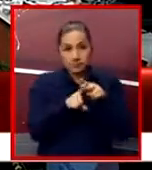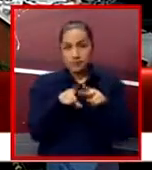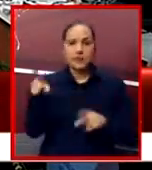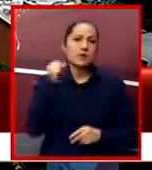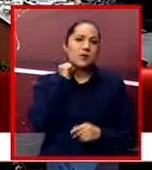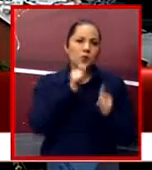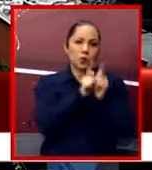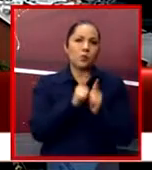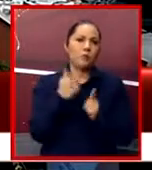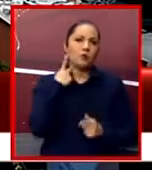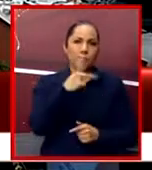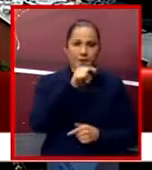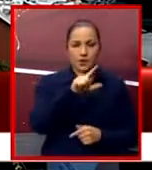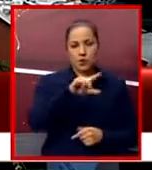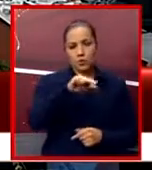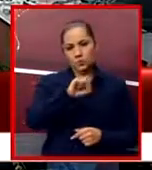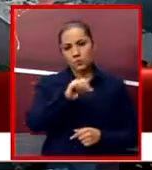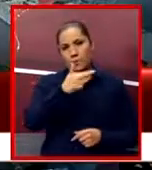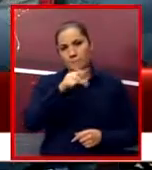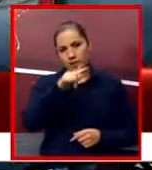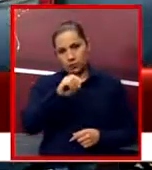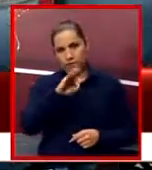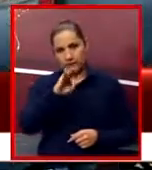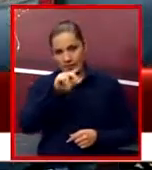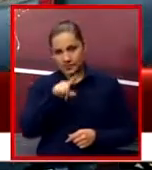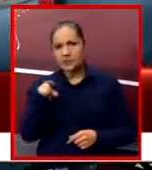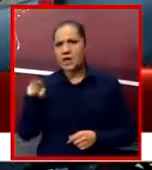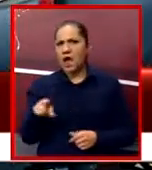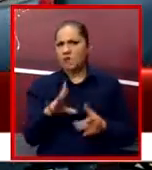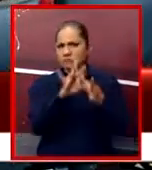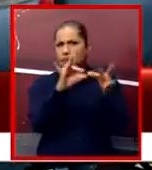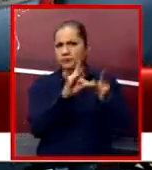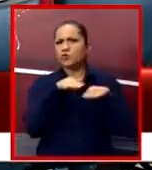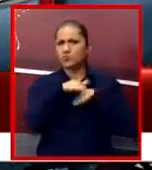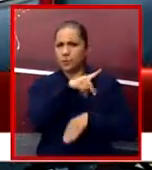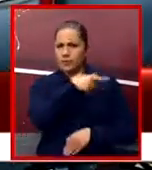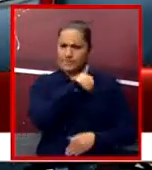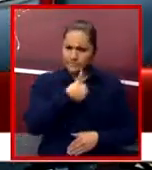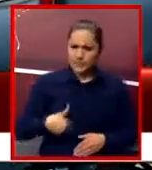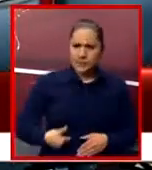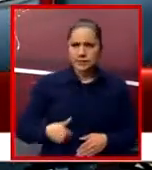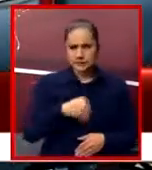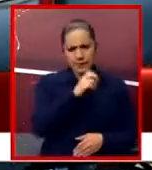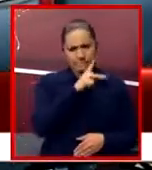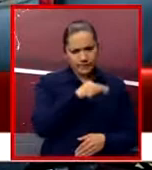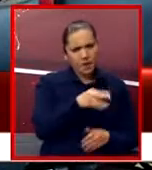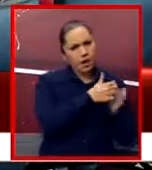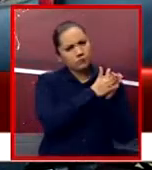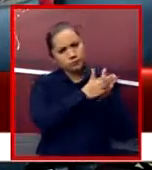Partido del Trabajo, Luis Humberto Hernández Fuentes, se mostró crítico con la gestión del secretario en materia de salud.